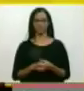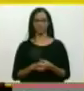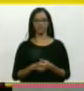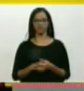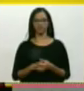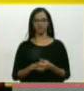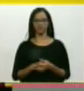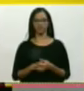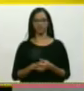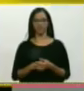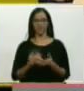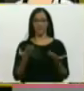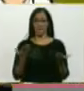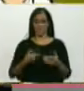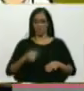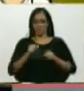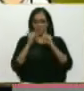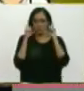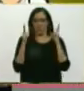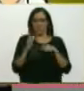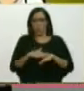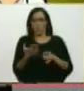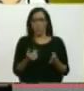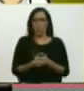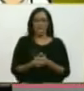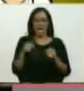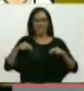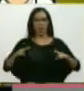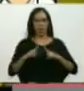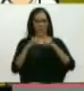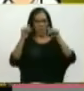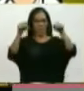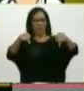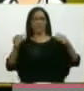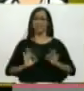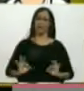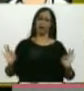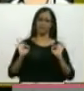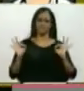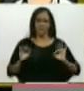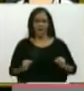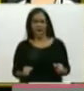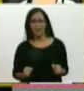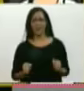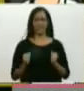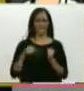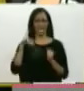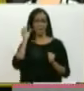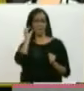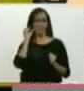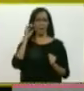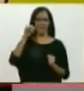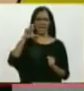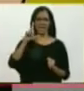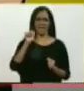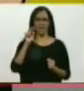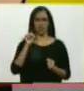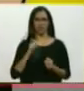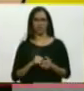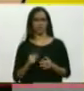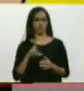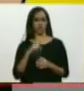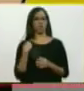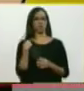Querido subpresidente, ¿por qué? Mira quién nos encontramos acá. Nada más y nada menos que Aída Merlano. No se la pidas